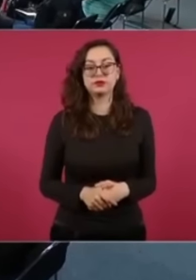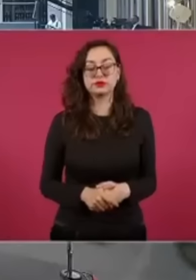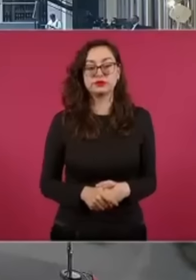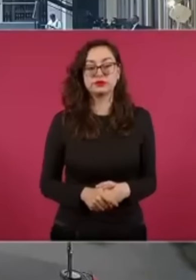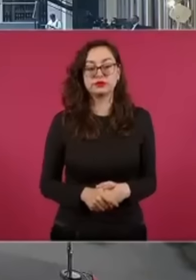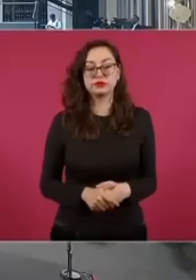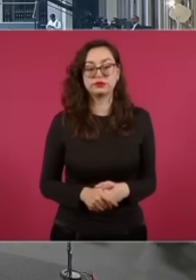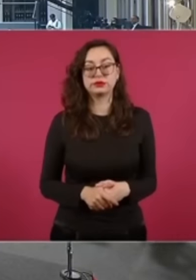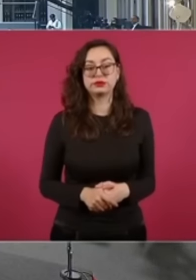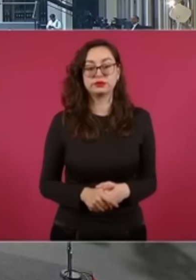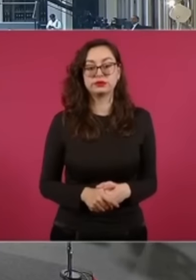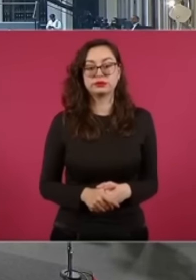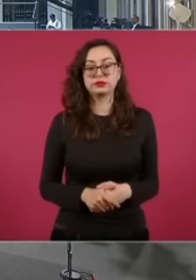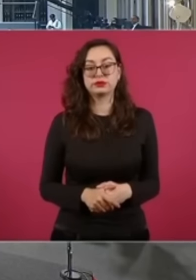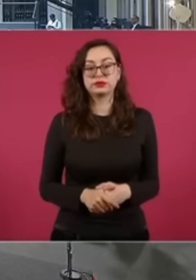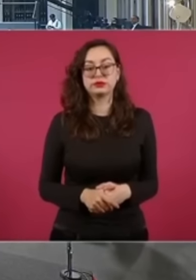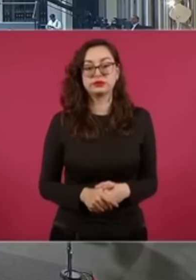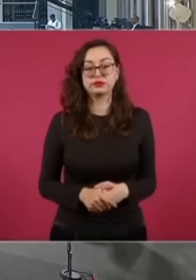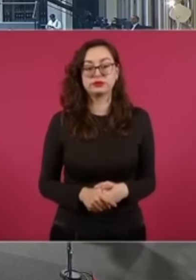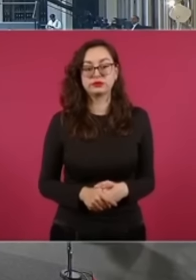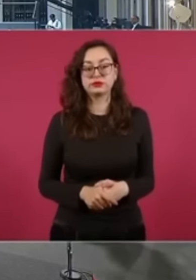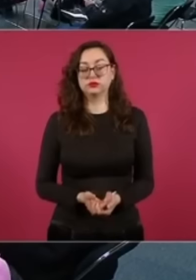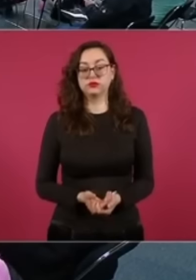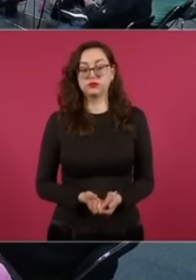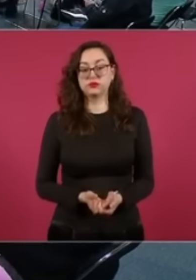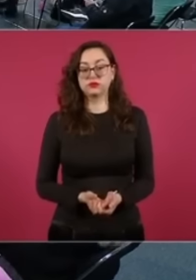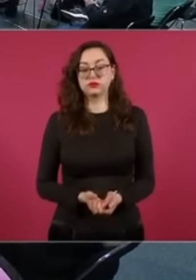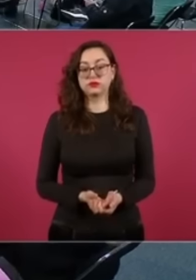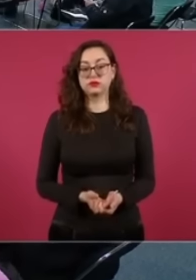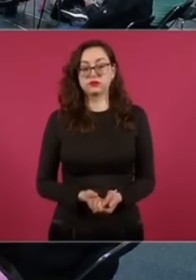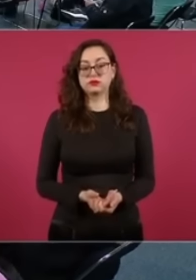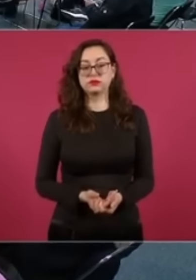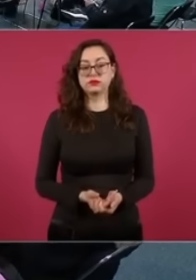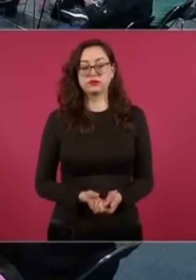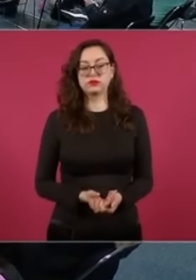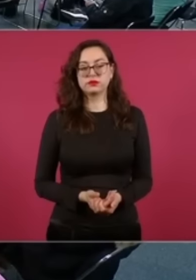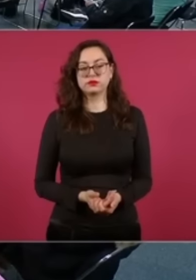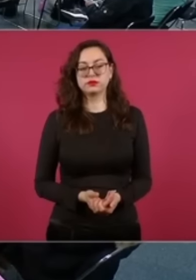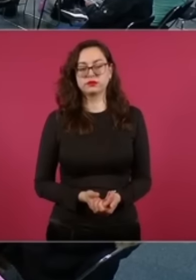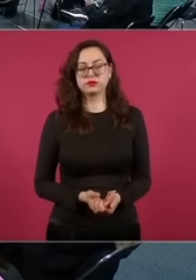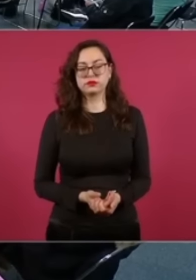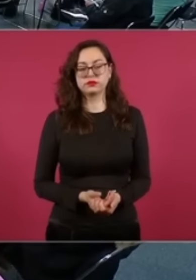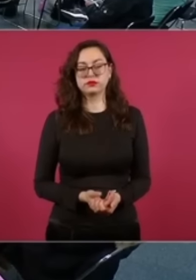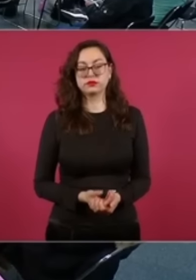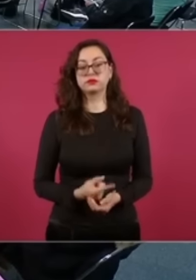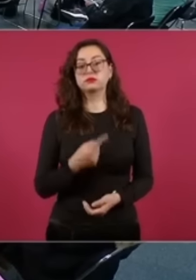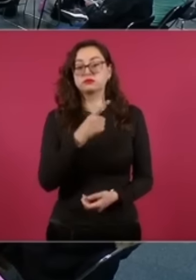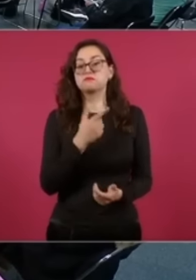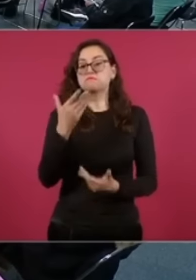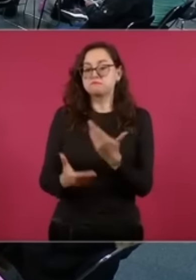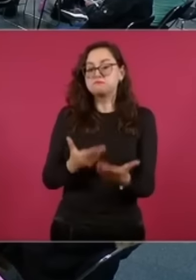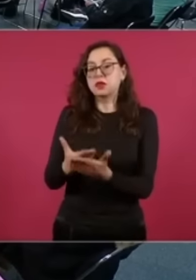¿Tú? ¿Ya? A ver, pues, estimado presidente López Obrador, de verdad,